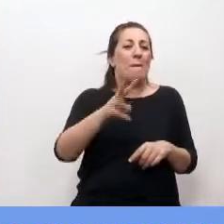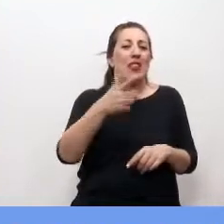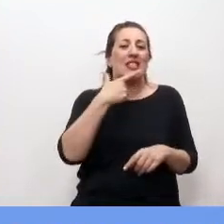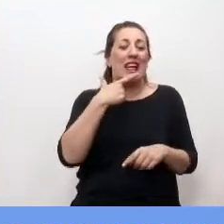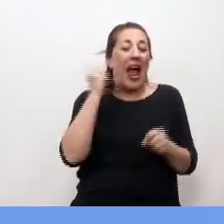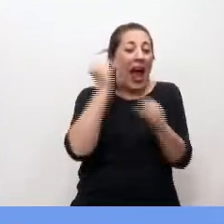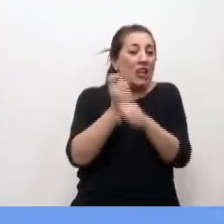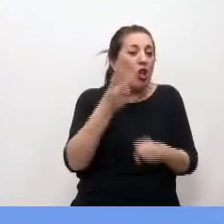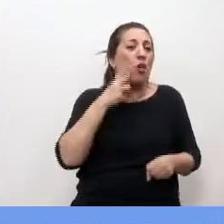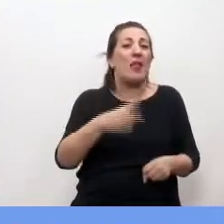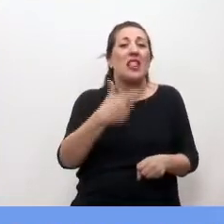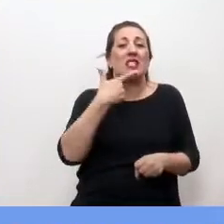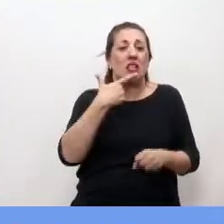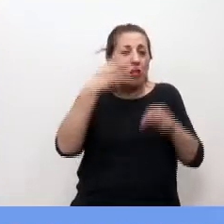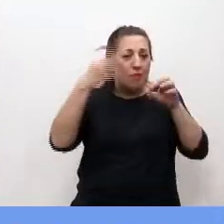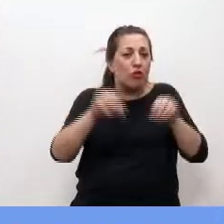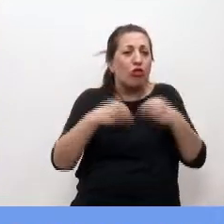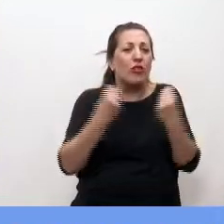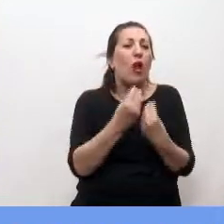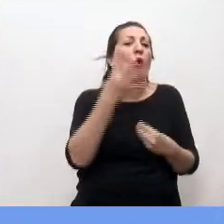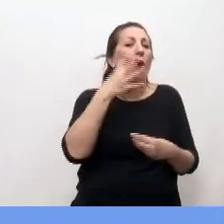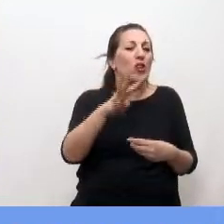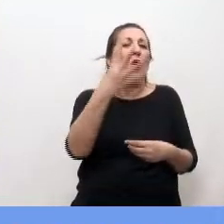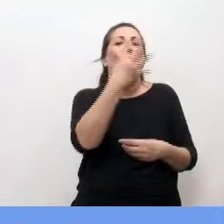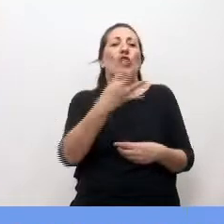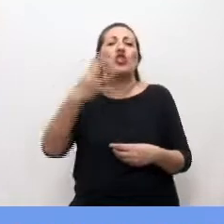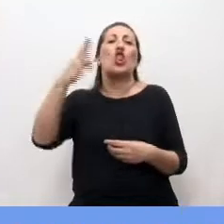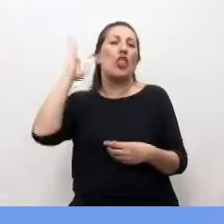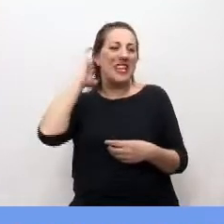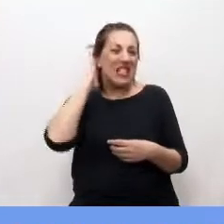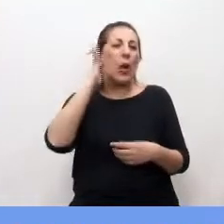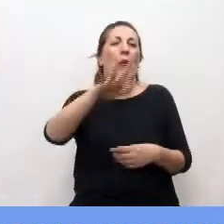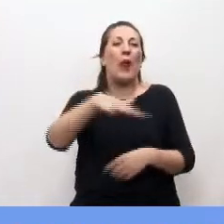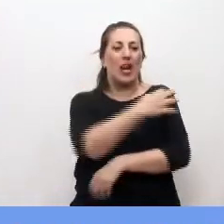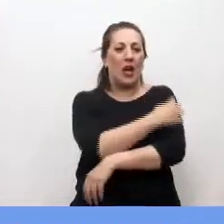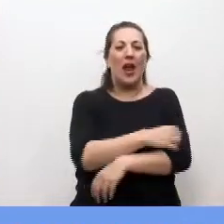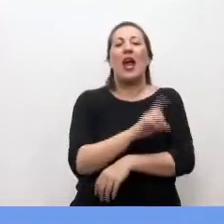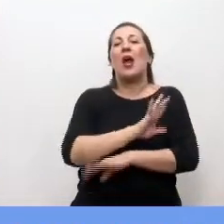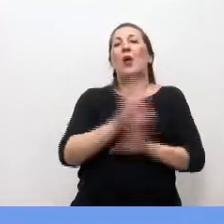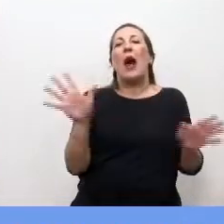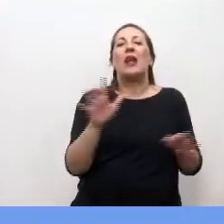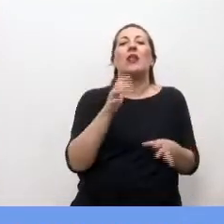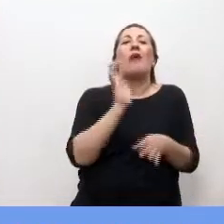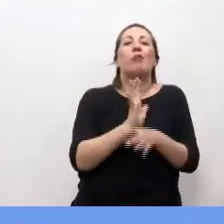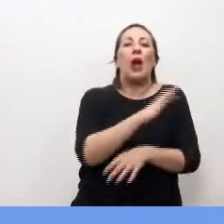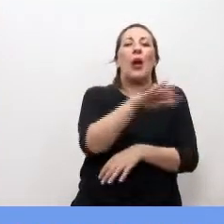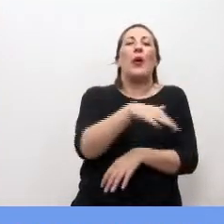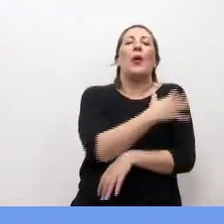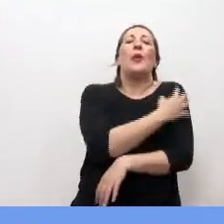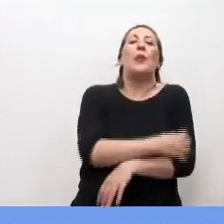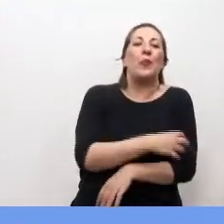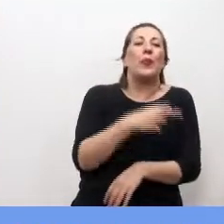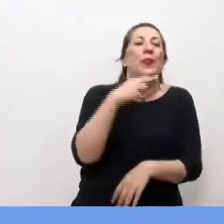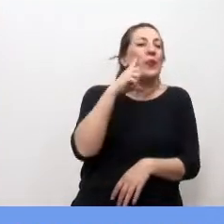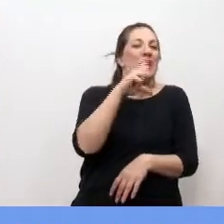17 4.416 barrios populares dejamos de llamarlos asentamientos Y empezamos a llamar los barrios